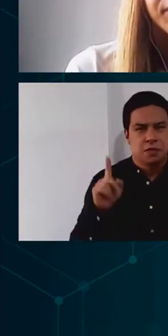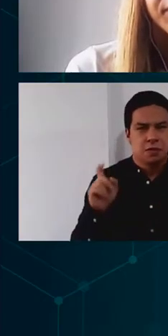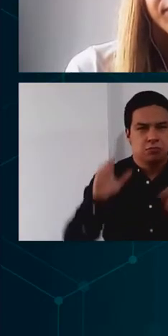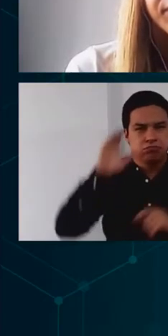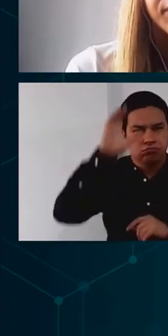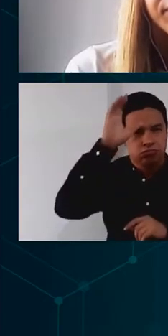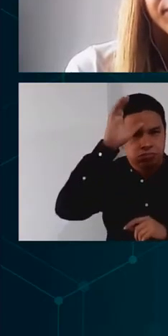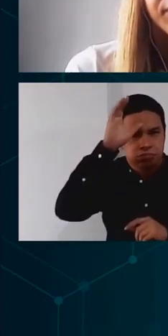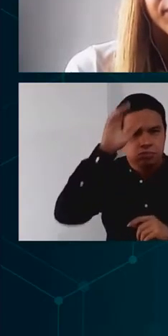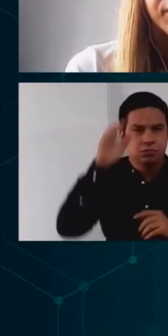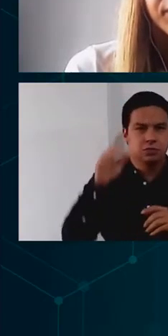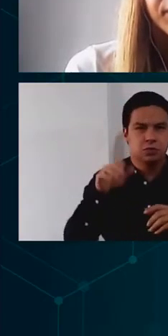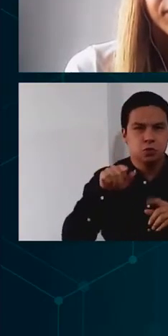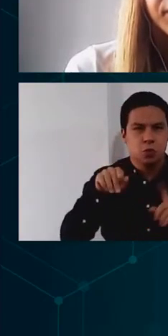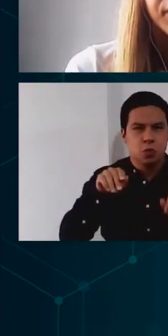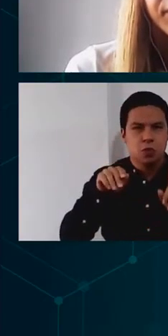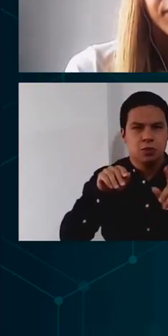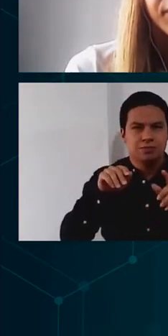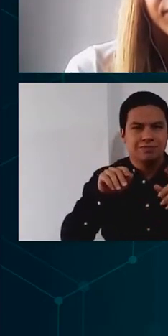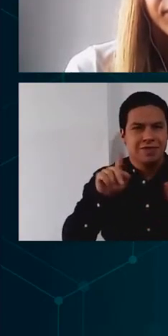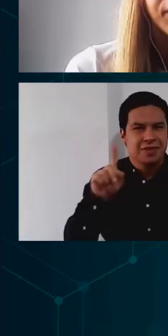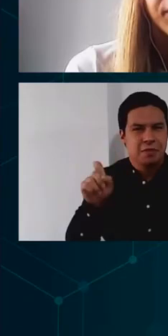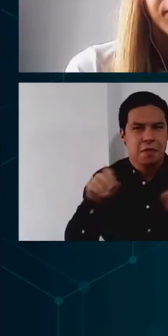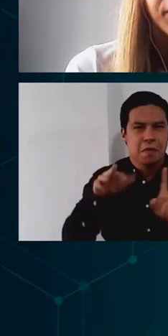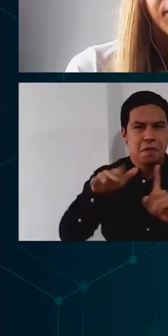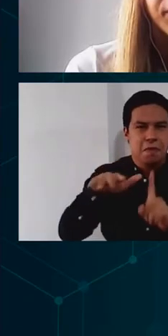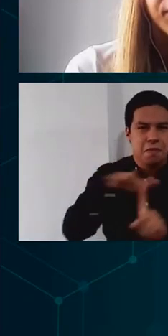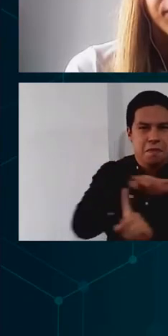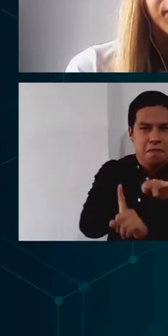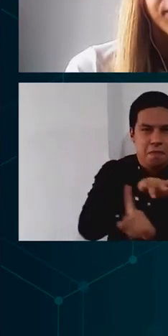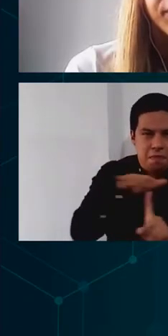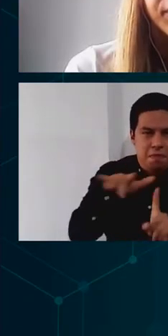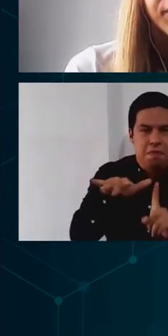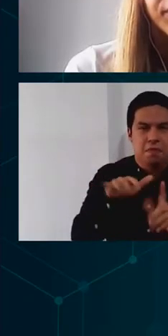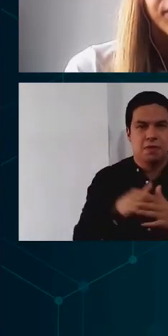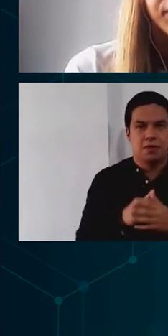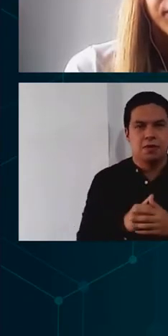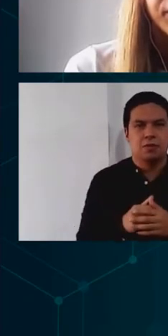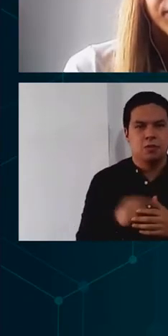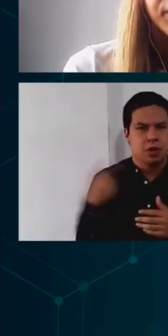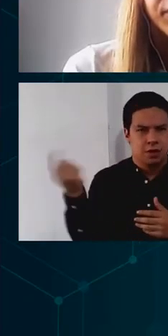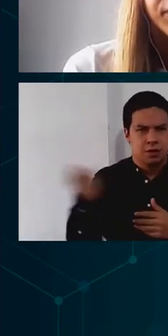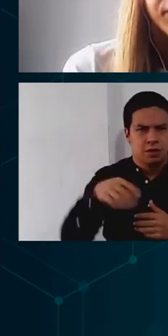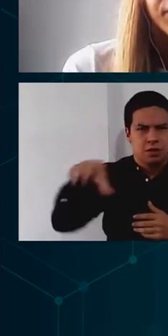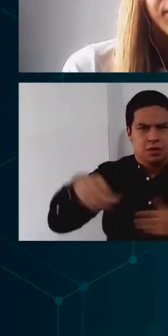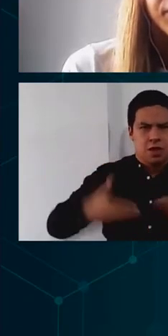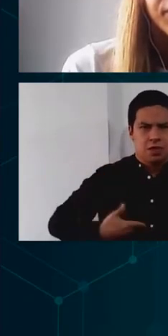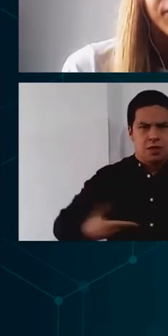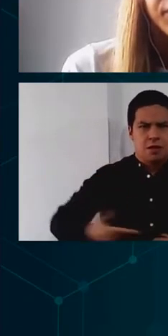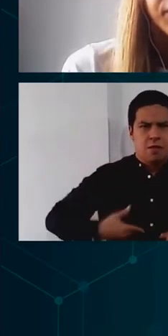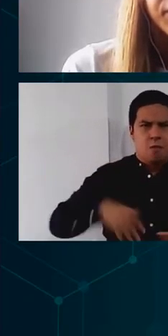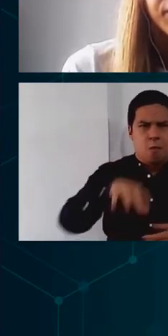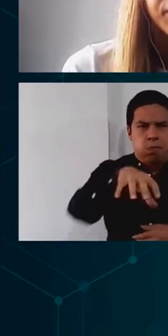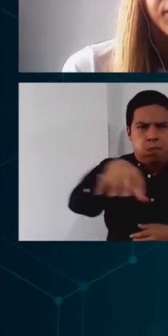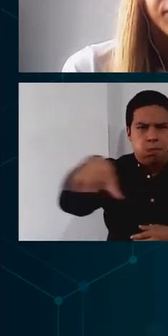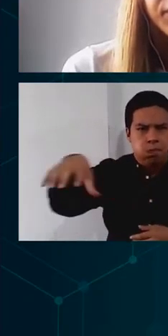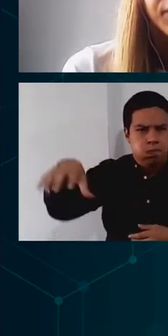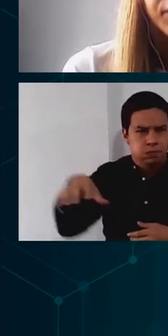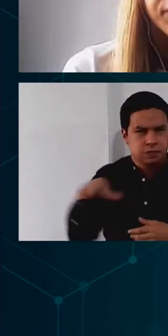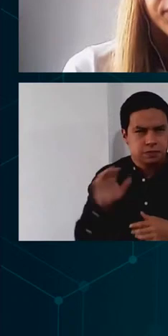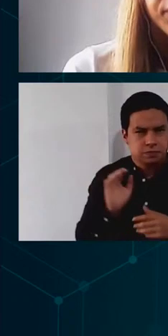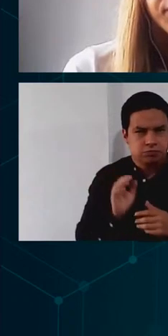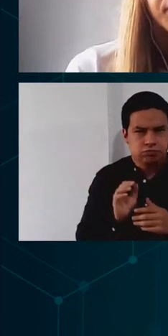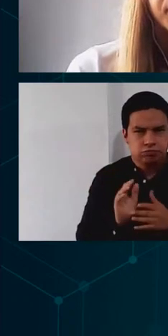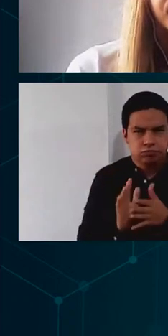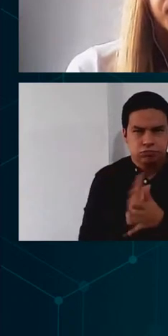el contexto donde digamos que de alguna forma hemos planteado que es el tema de los centros comerciales. Y esta herramienta